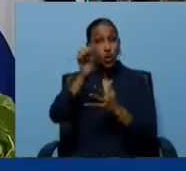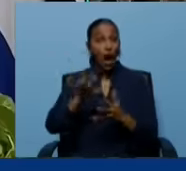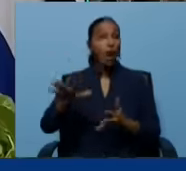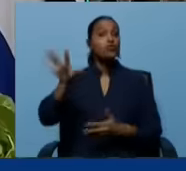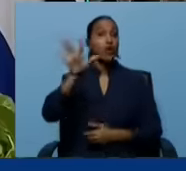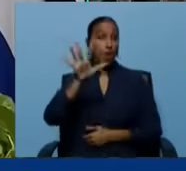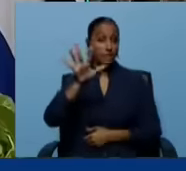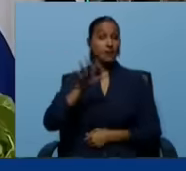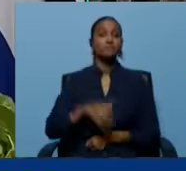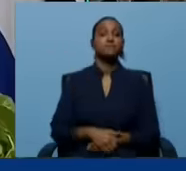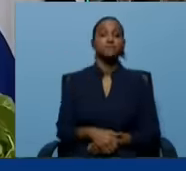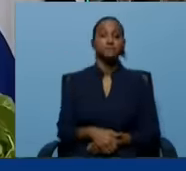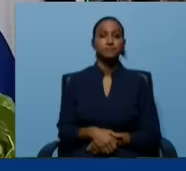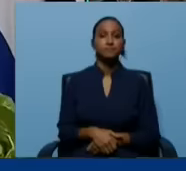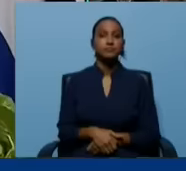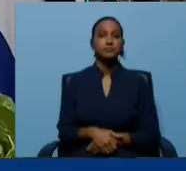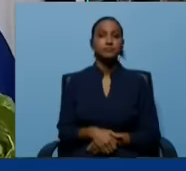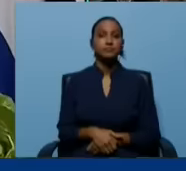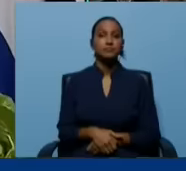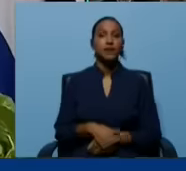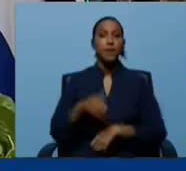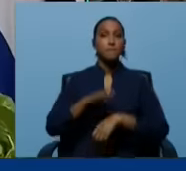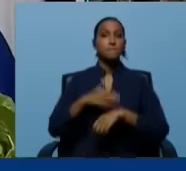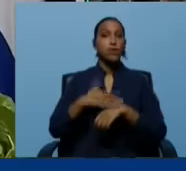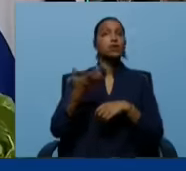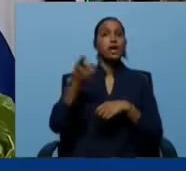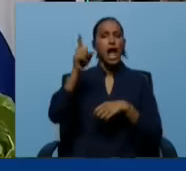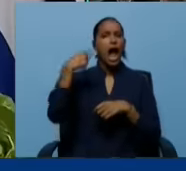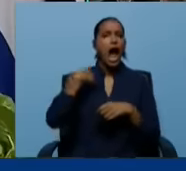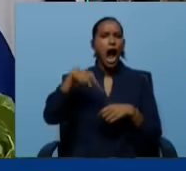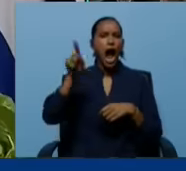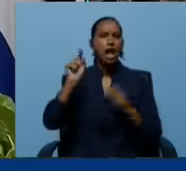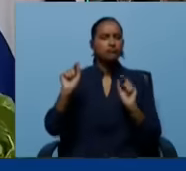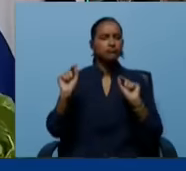rivalidades, pero al final se ponen de acuerdo.